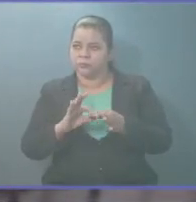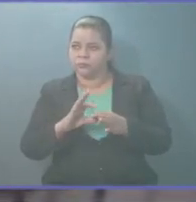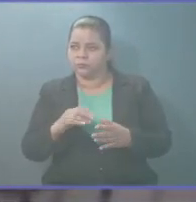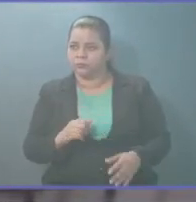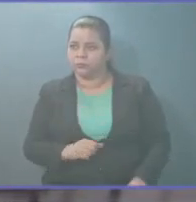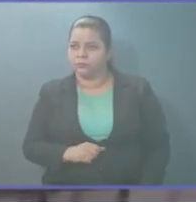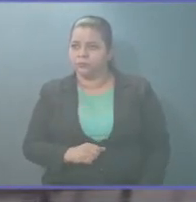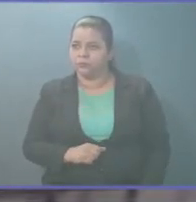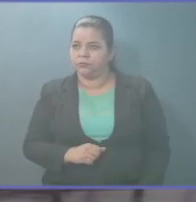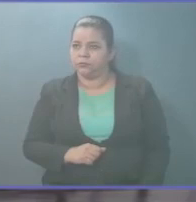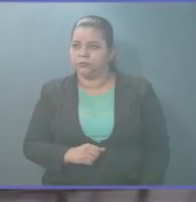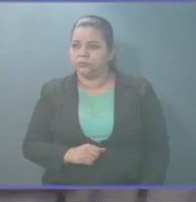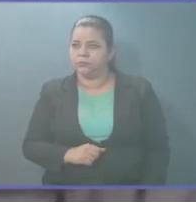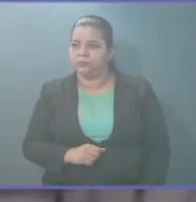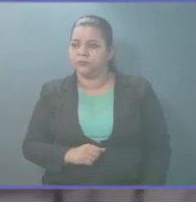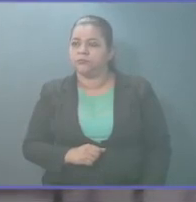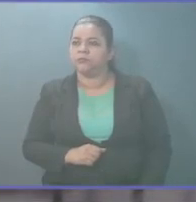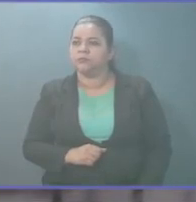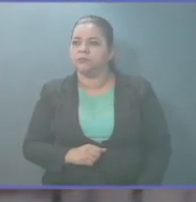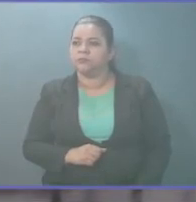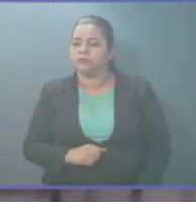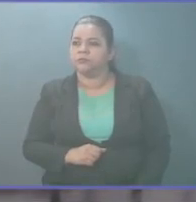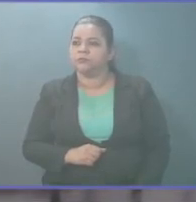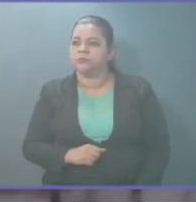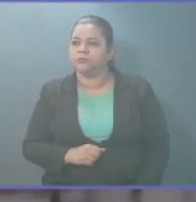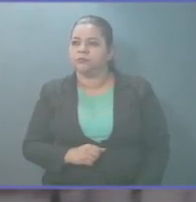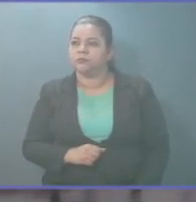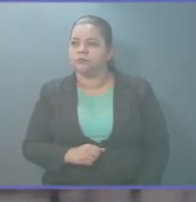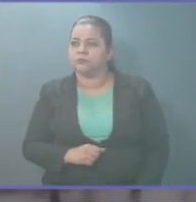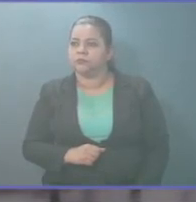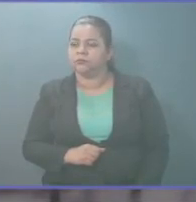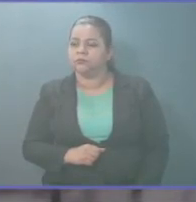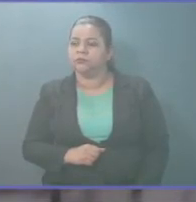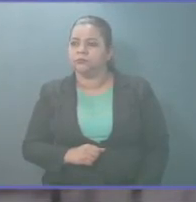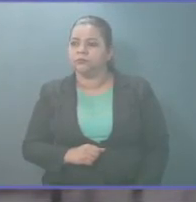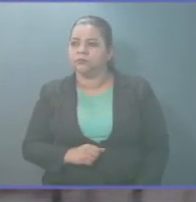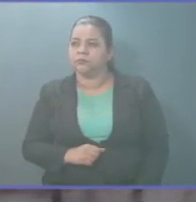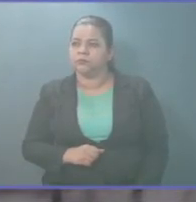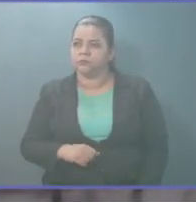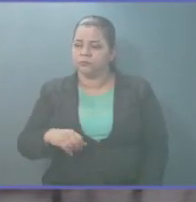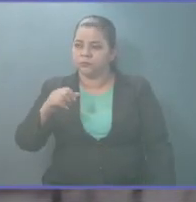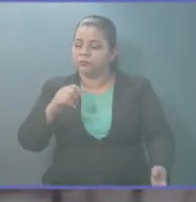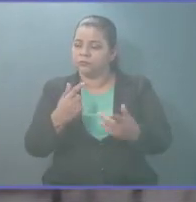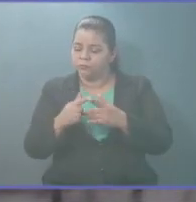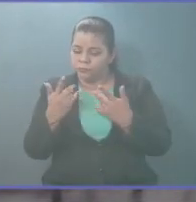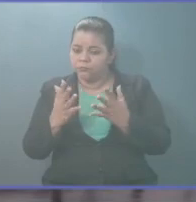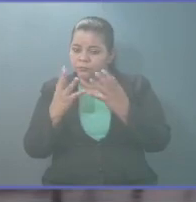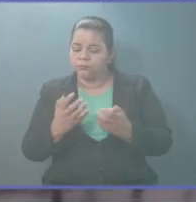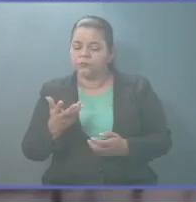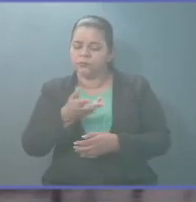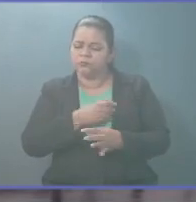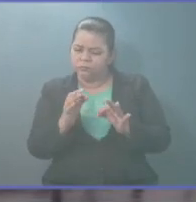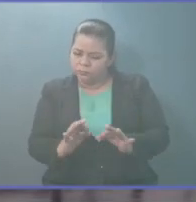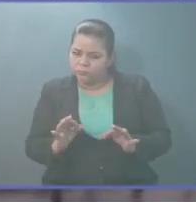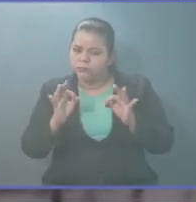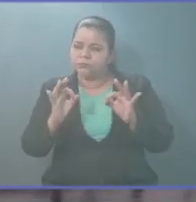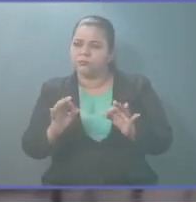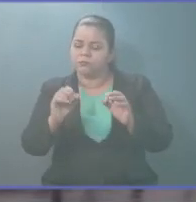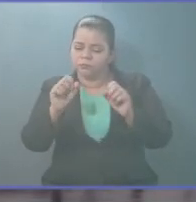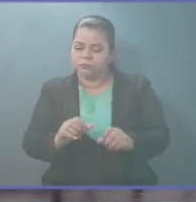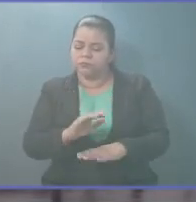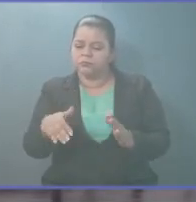o fortaleciendo esa relación entre el CONAIPD y el Ministerio de Relaciones Exteriores para fortalecer la capacidad de las